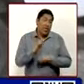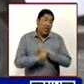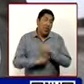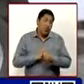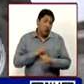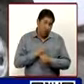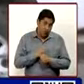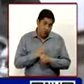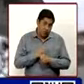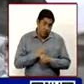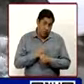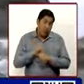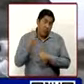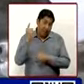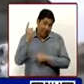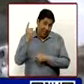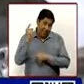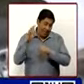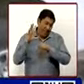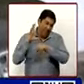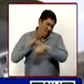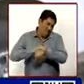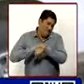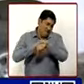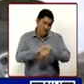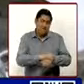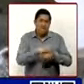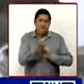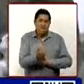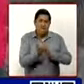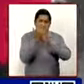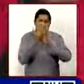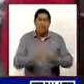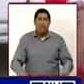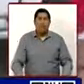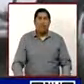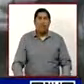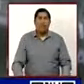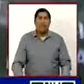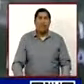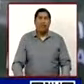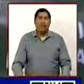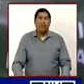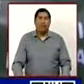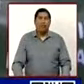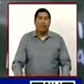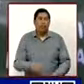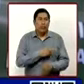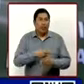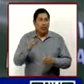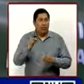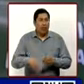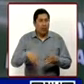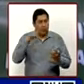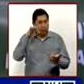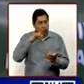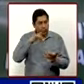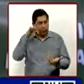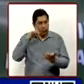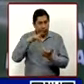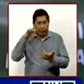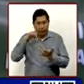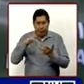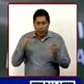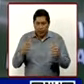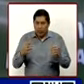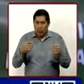se encuentra en celdas policiales a la espera de una audiencia de medidas cautelares. El resultado de las radiobases, así como